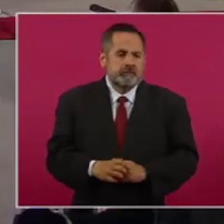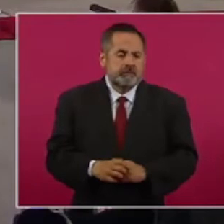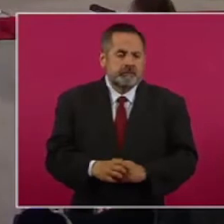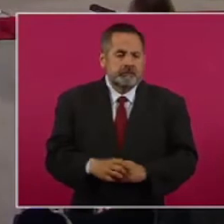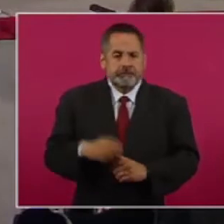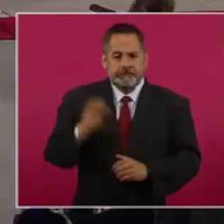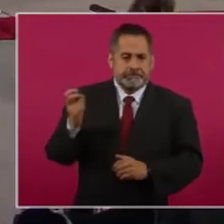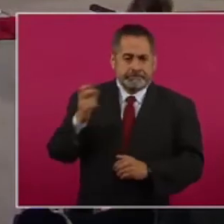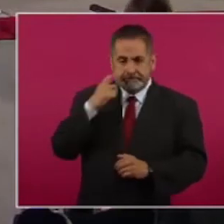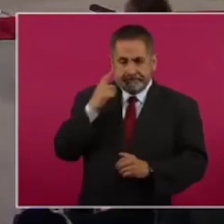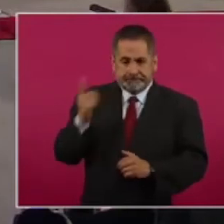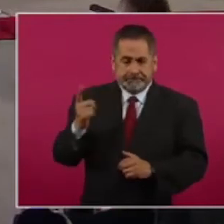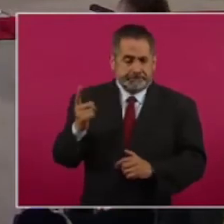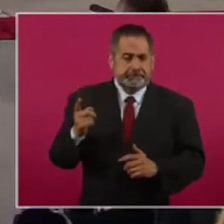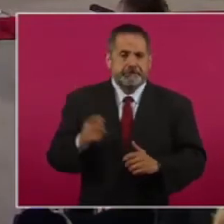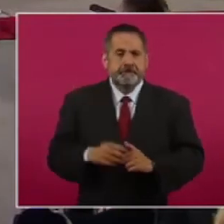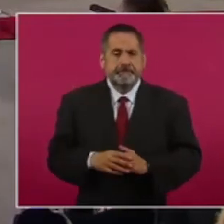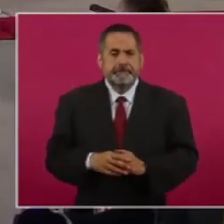Esto es